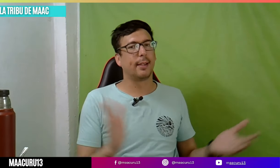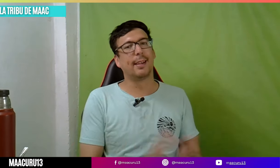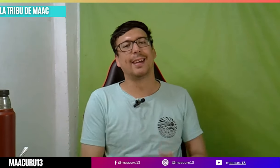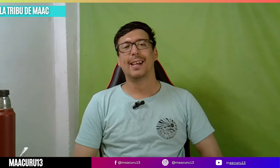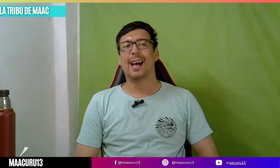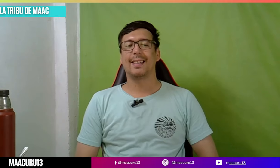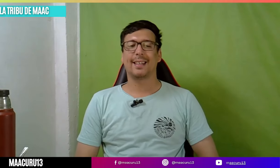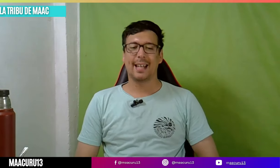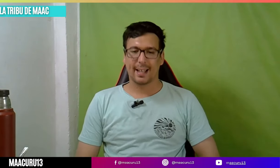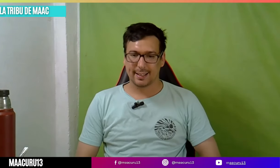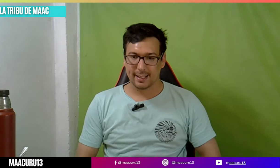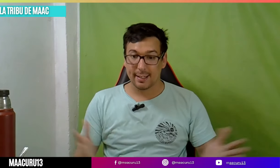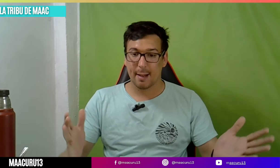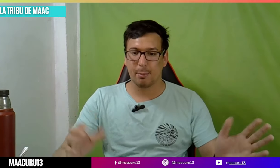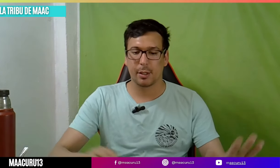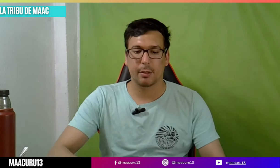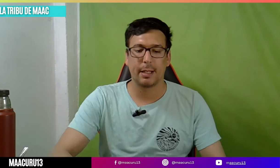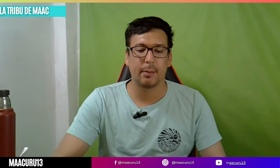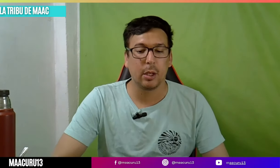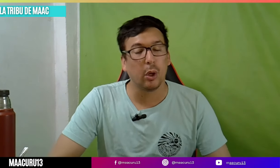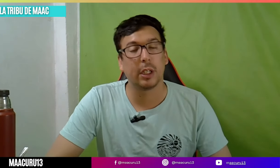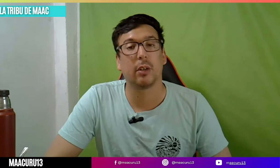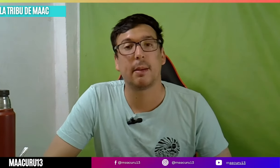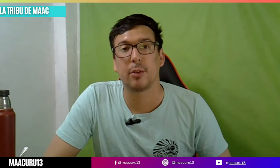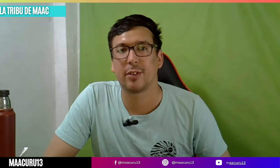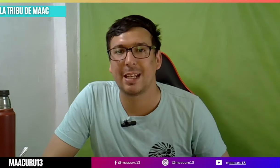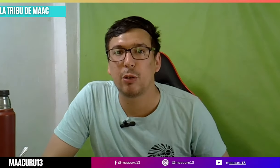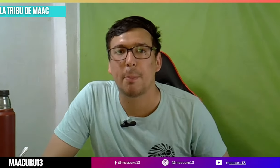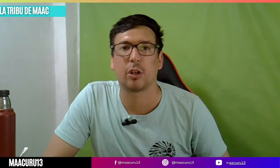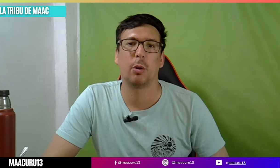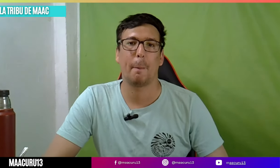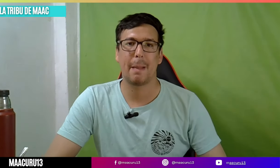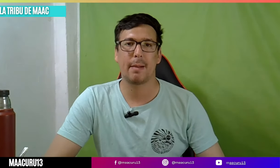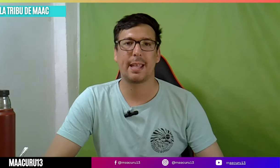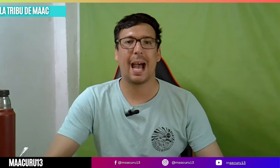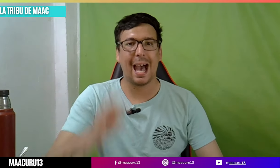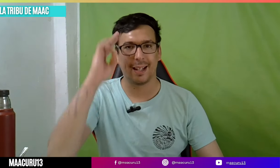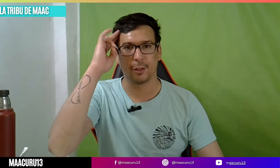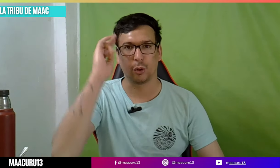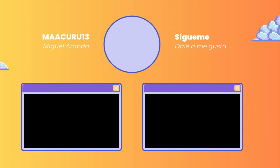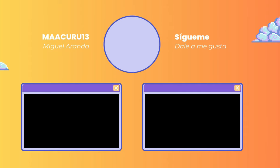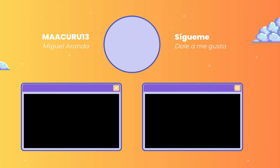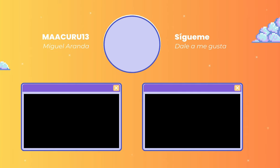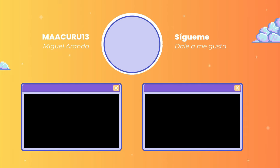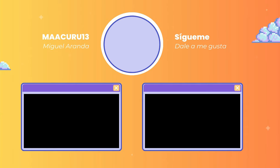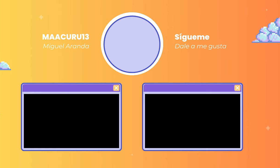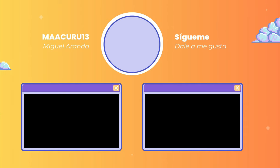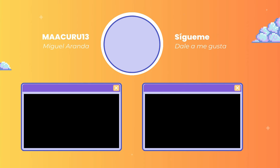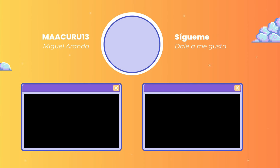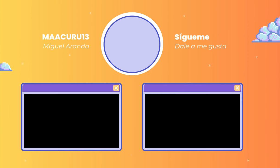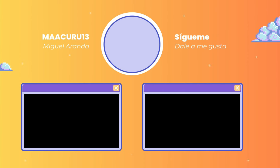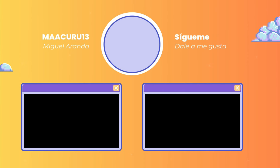civilizadas. Así que nada, gente, gracias por ver el video y nos vemos en uno próximo. Bye, bye. Adiós.